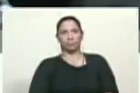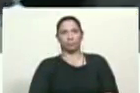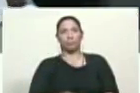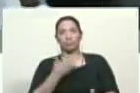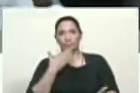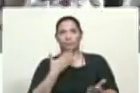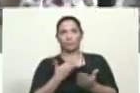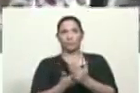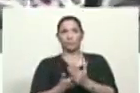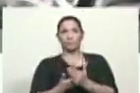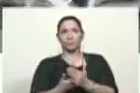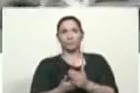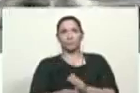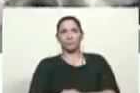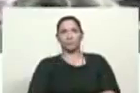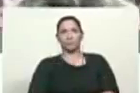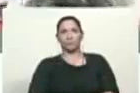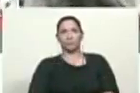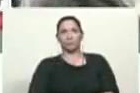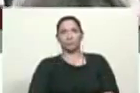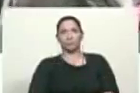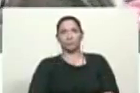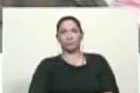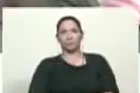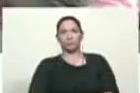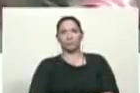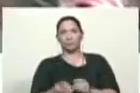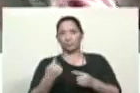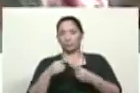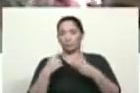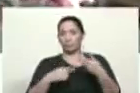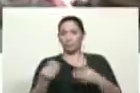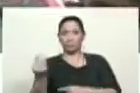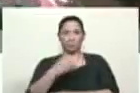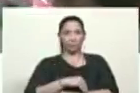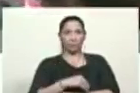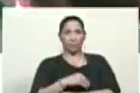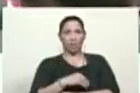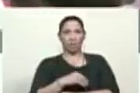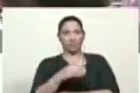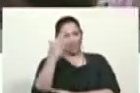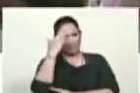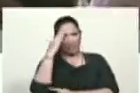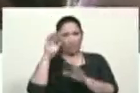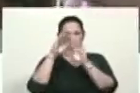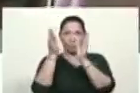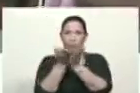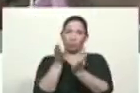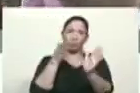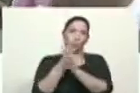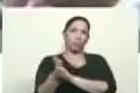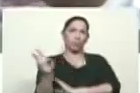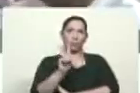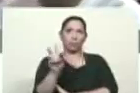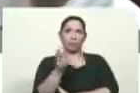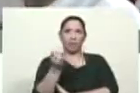Gracias, profesor. Una de las cosas que más se posiciona en el mundo sobre Venezuela es la